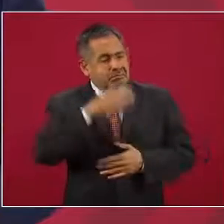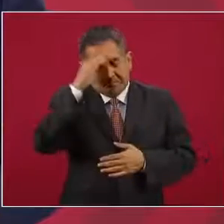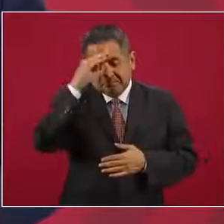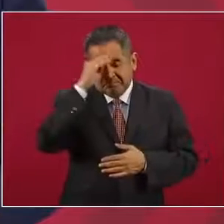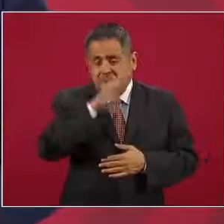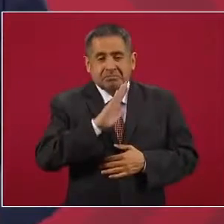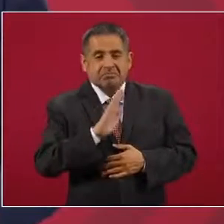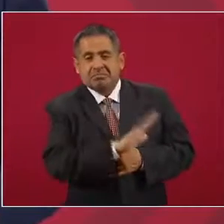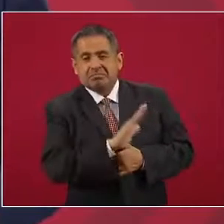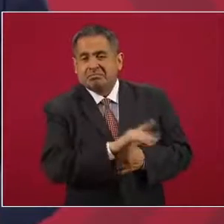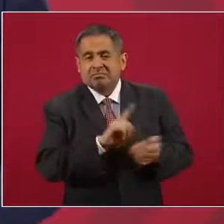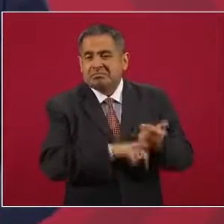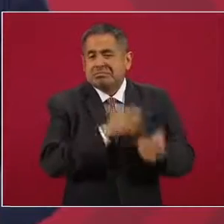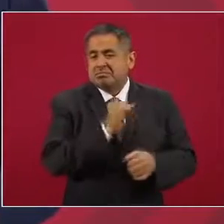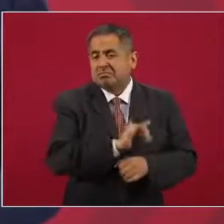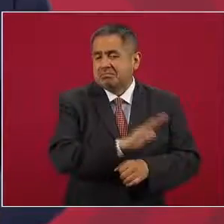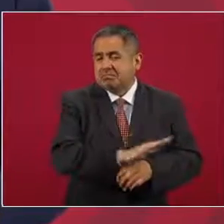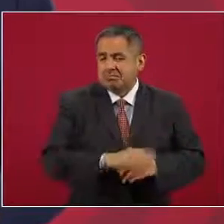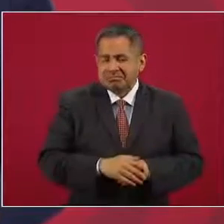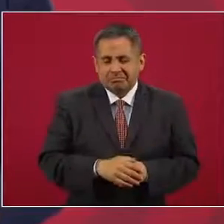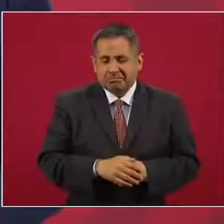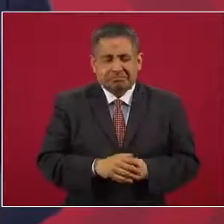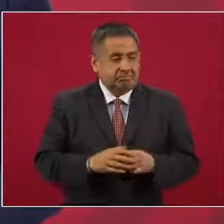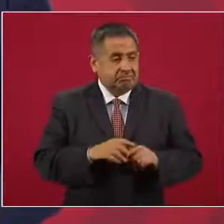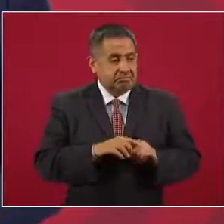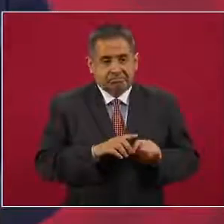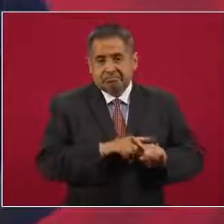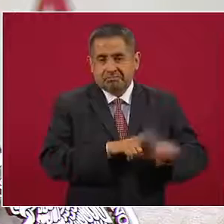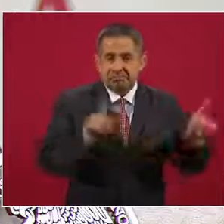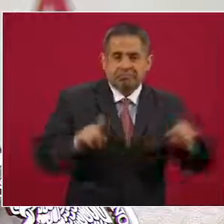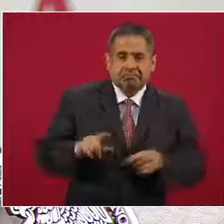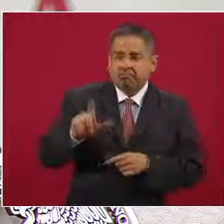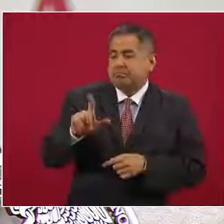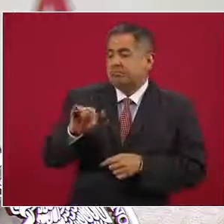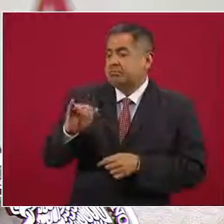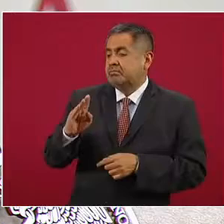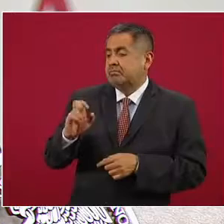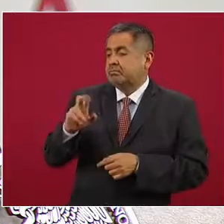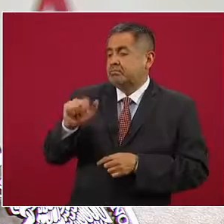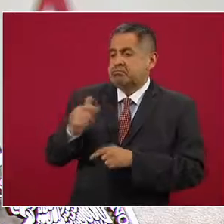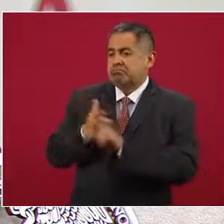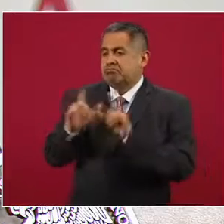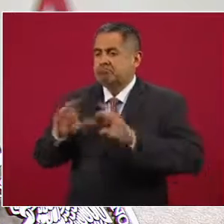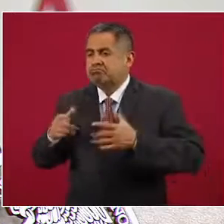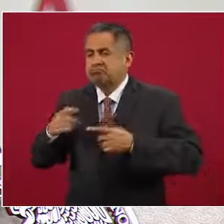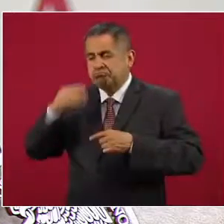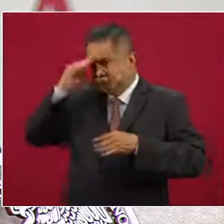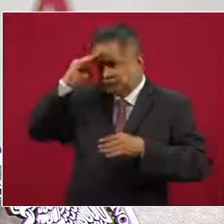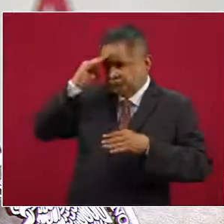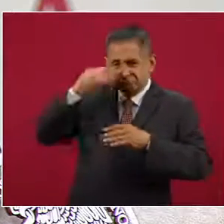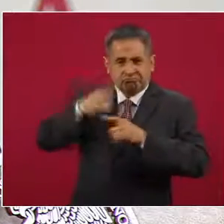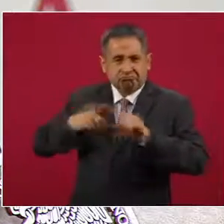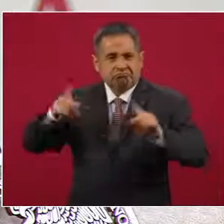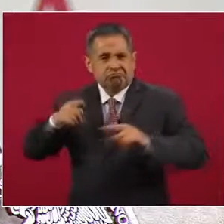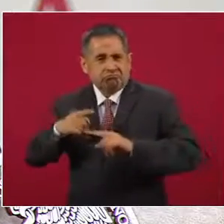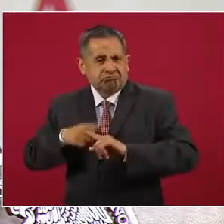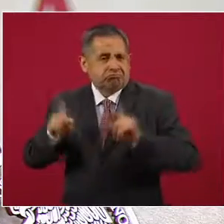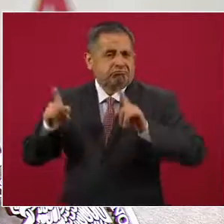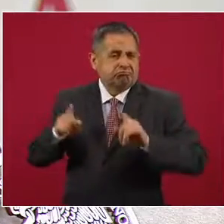pensar. Un liberal actúa de otra manera, piensa de otra manera.